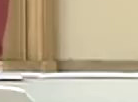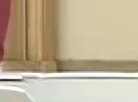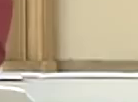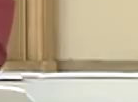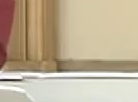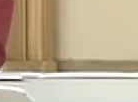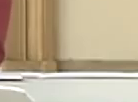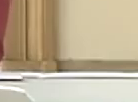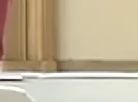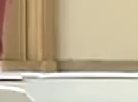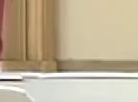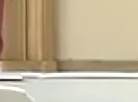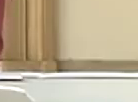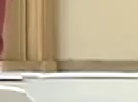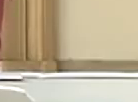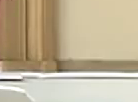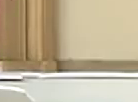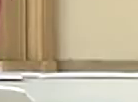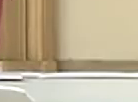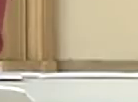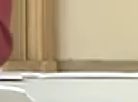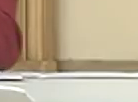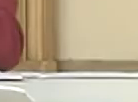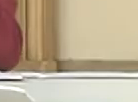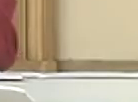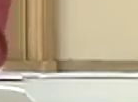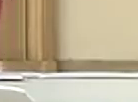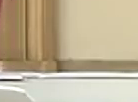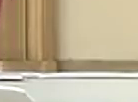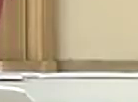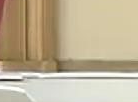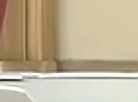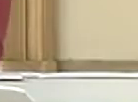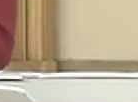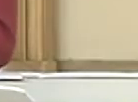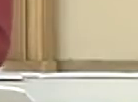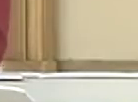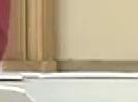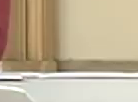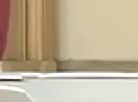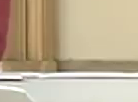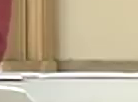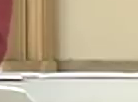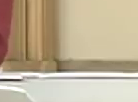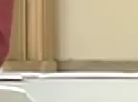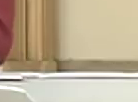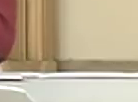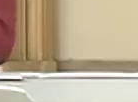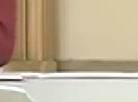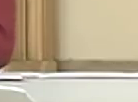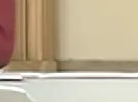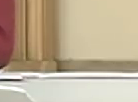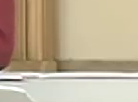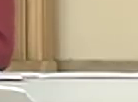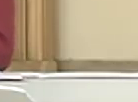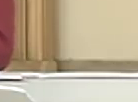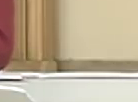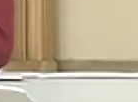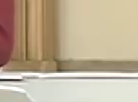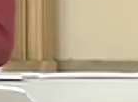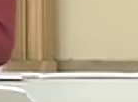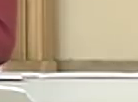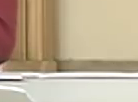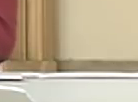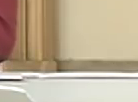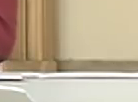22-2020. ¿No? Saludo a toda la familia en esta cuarentena voluntaria,